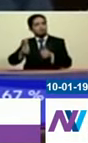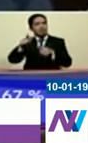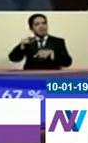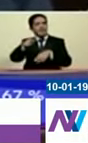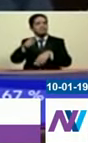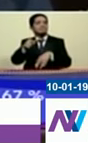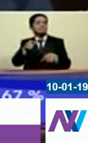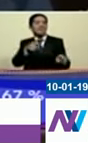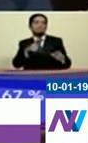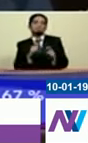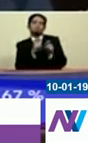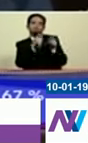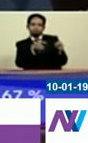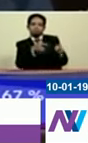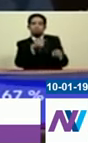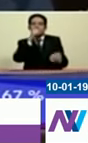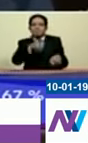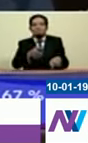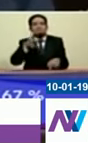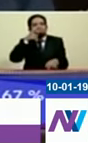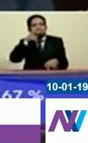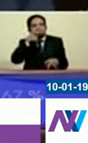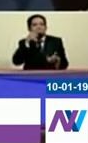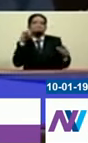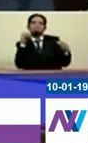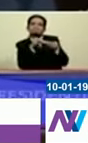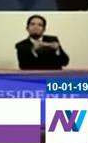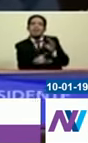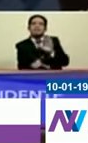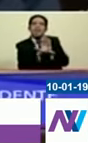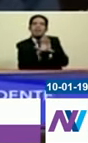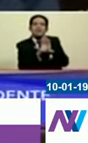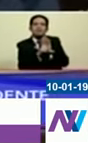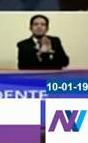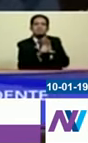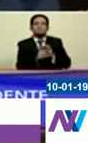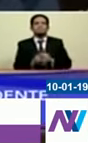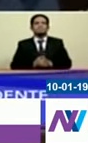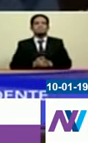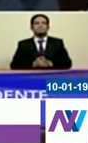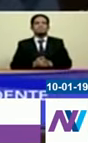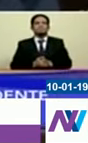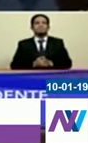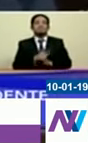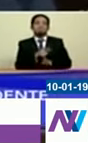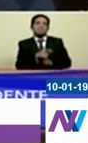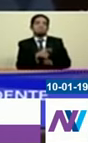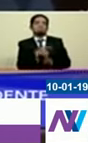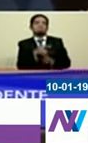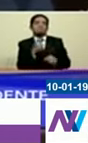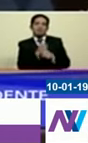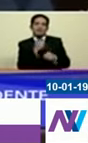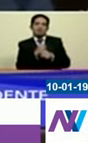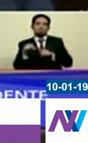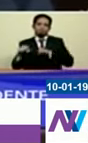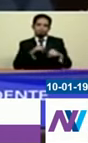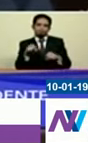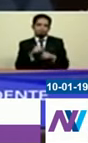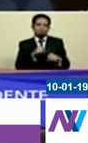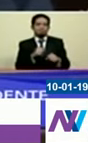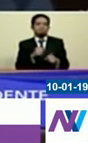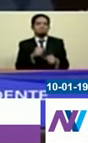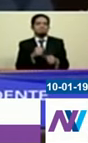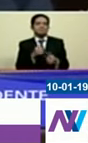velar por el recto acatamiento de la ley. En cumplimiento de los deberes de los que ha sido investida